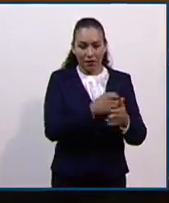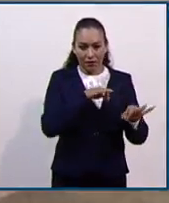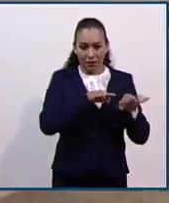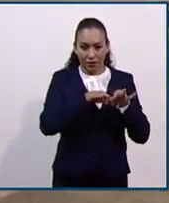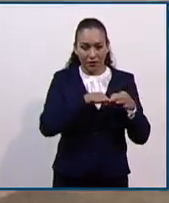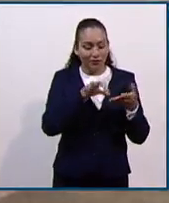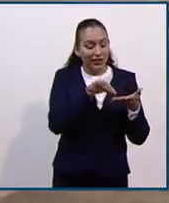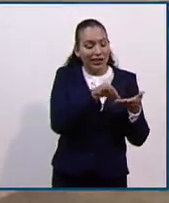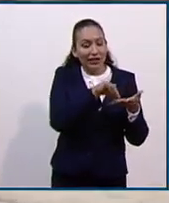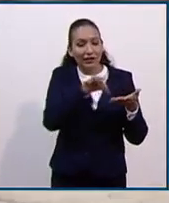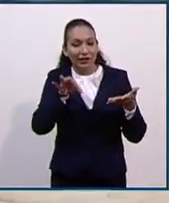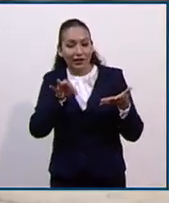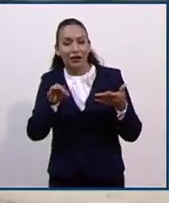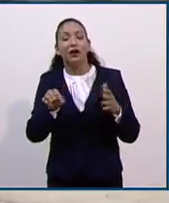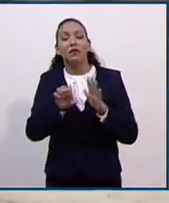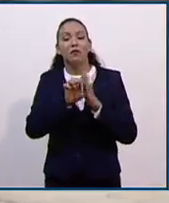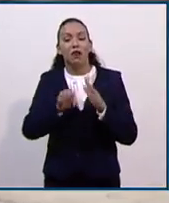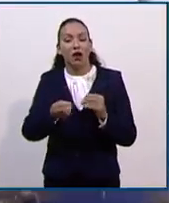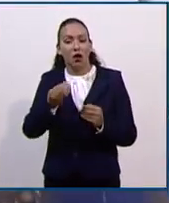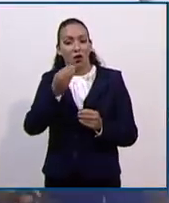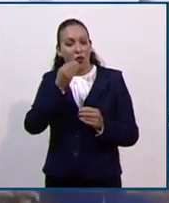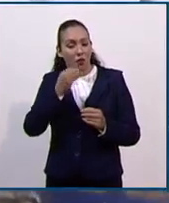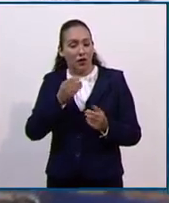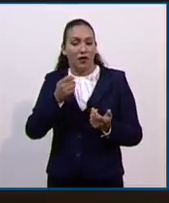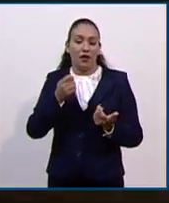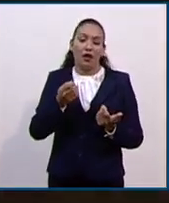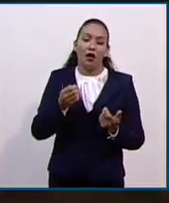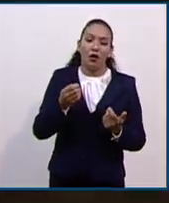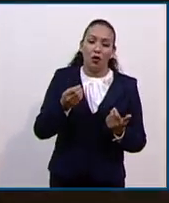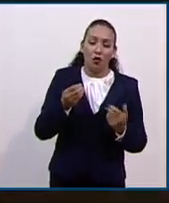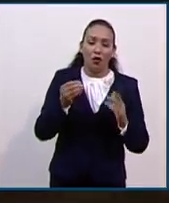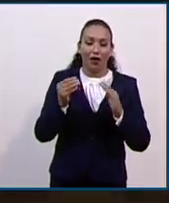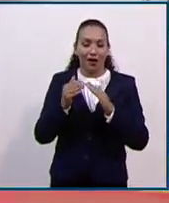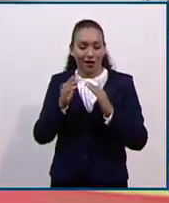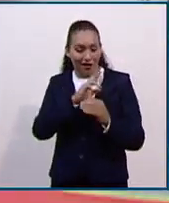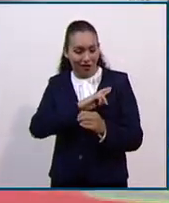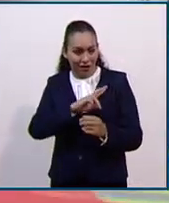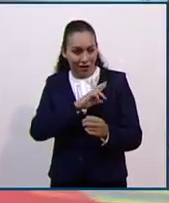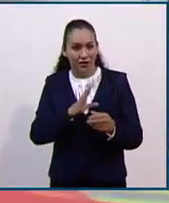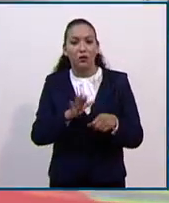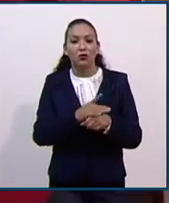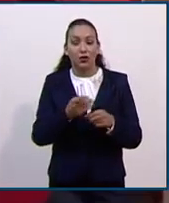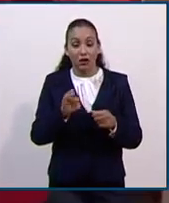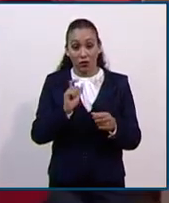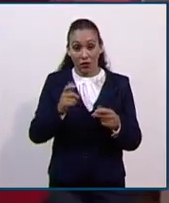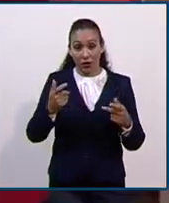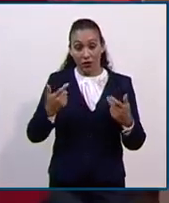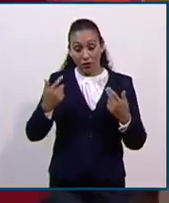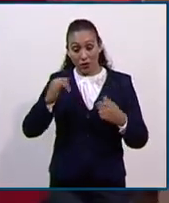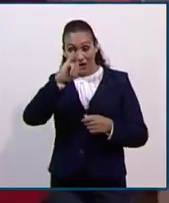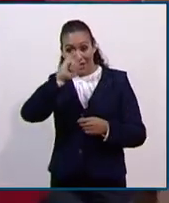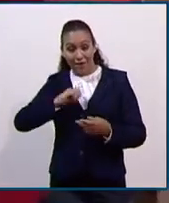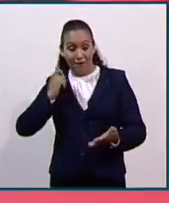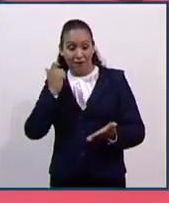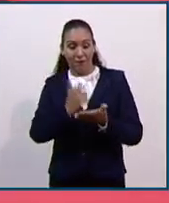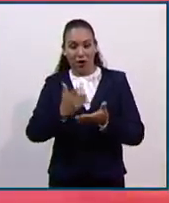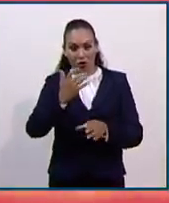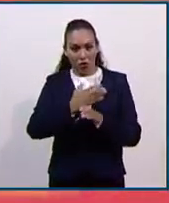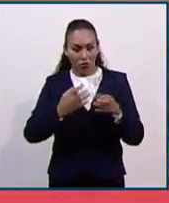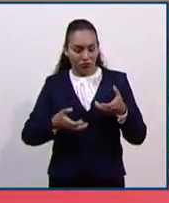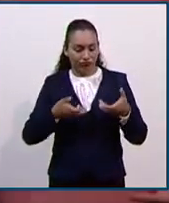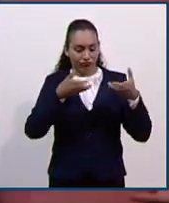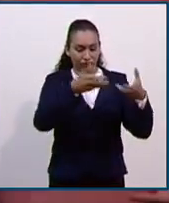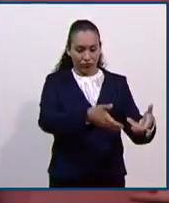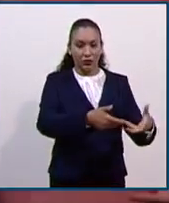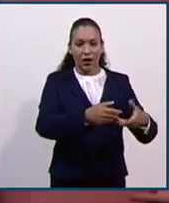las prestaciones de habitación y alimentación cuando su entrega se realizó en especie. Ello siempre que los pagos de